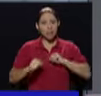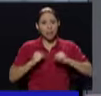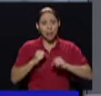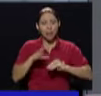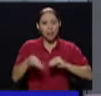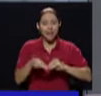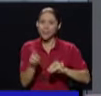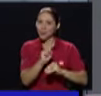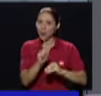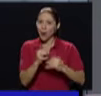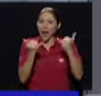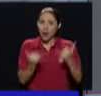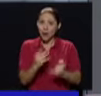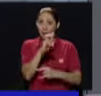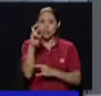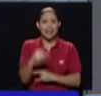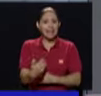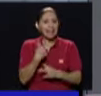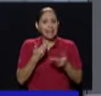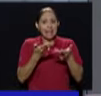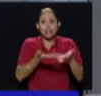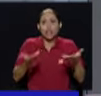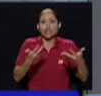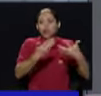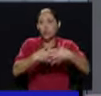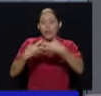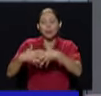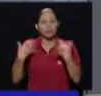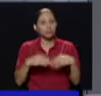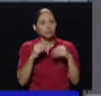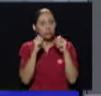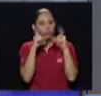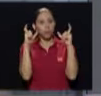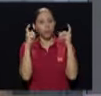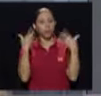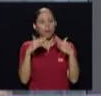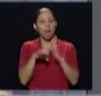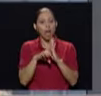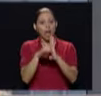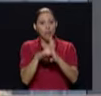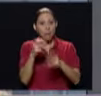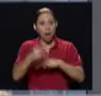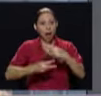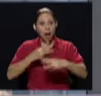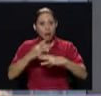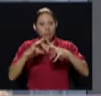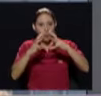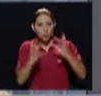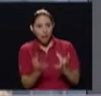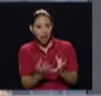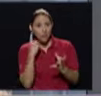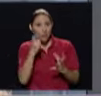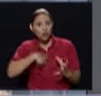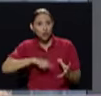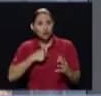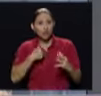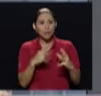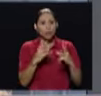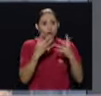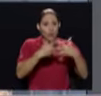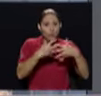la cantidad de instrumentos que tiene Costa Rica realmente es impresionante. Ese ejemplo a nivel mundial, en términos de la densidad de estaciones, podemos